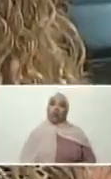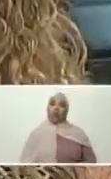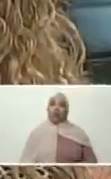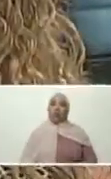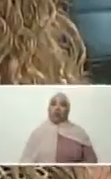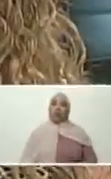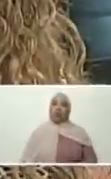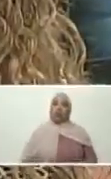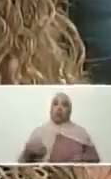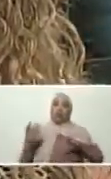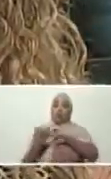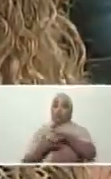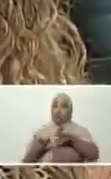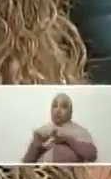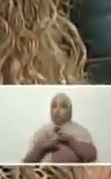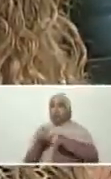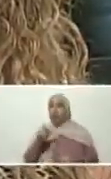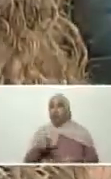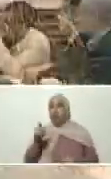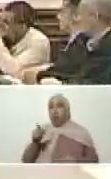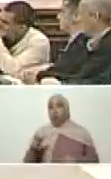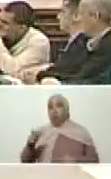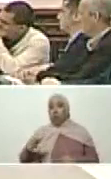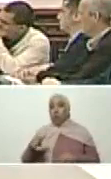llena de problemas a la gente.